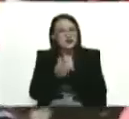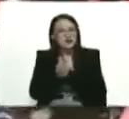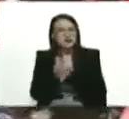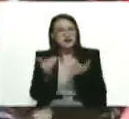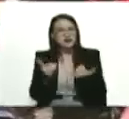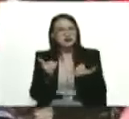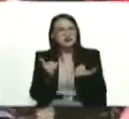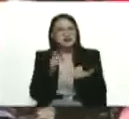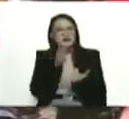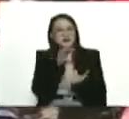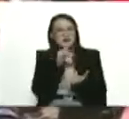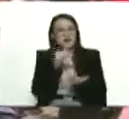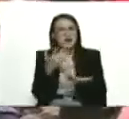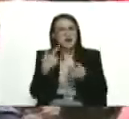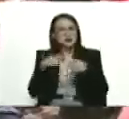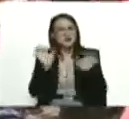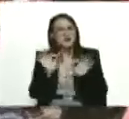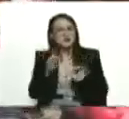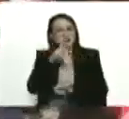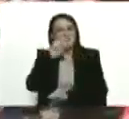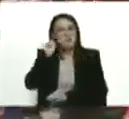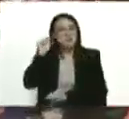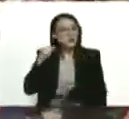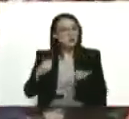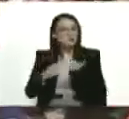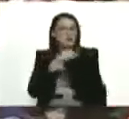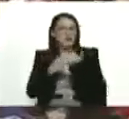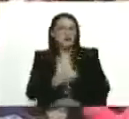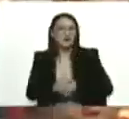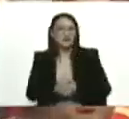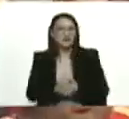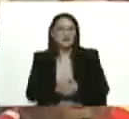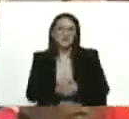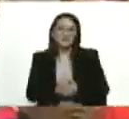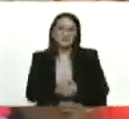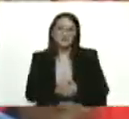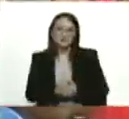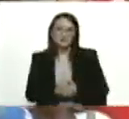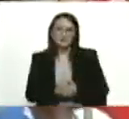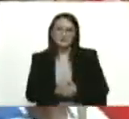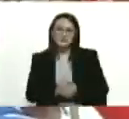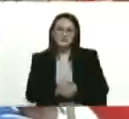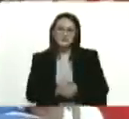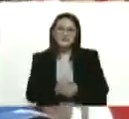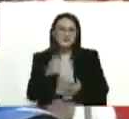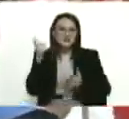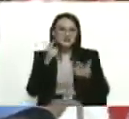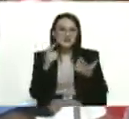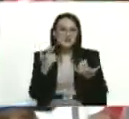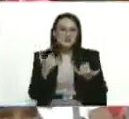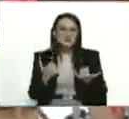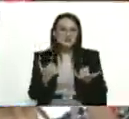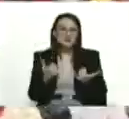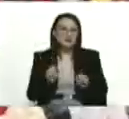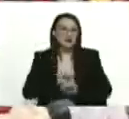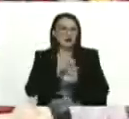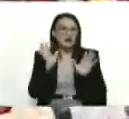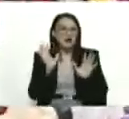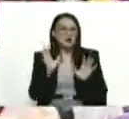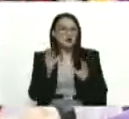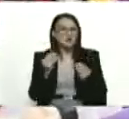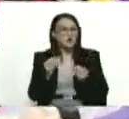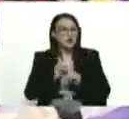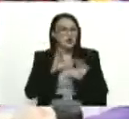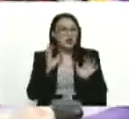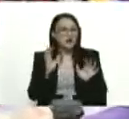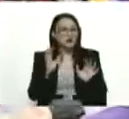no hay culipandeo con Maduro, más nada. El chavismo está claro, muy claro, allá